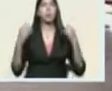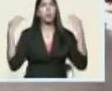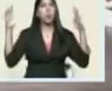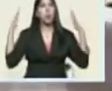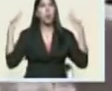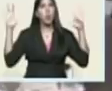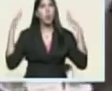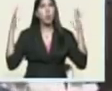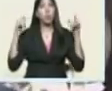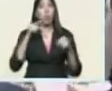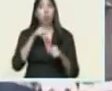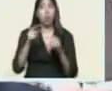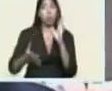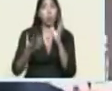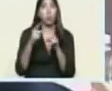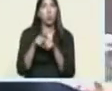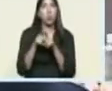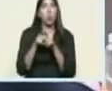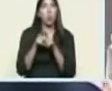Y huyen hacia adelante.